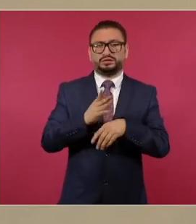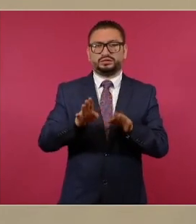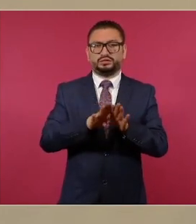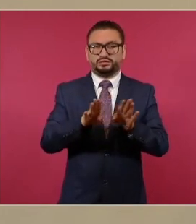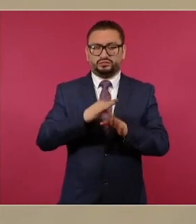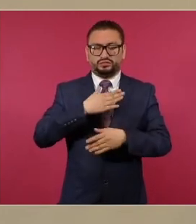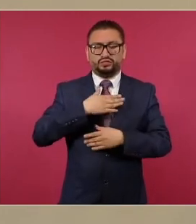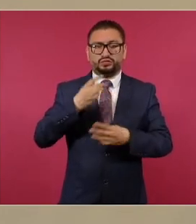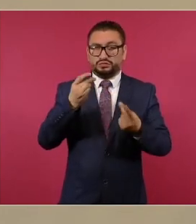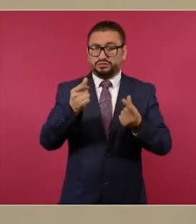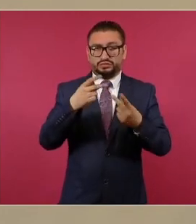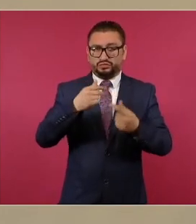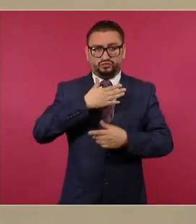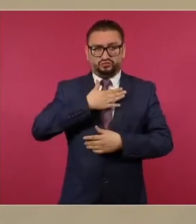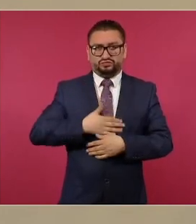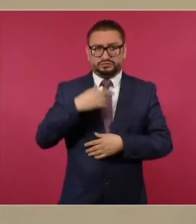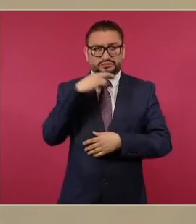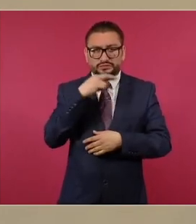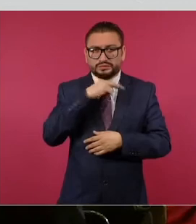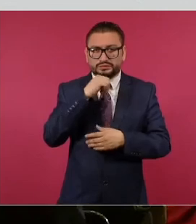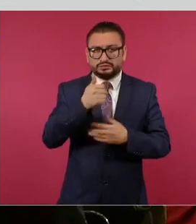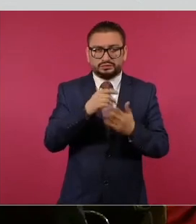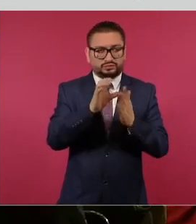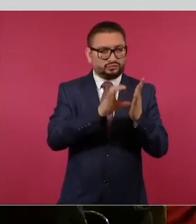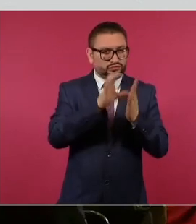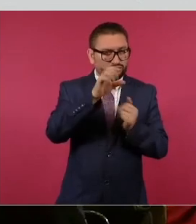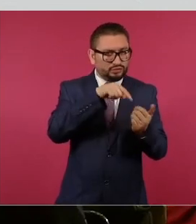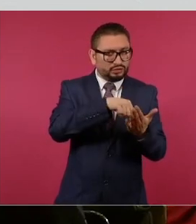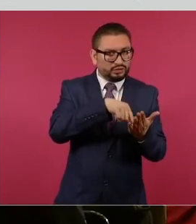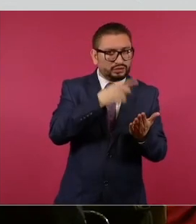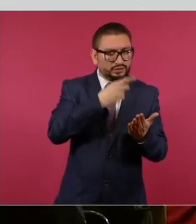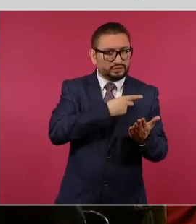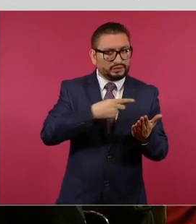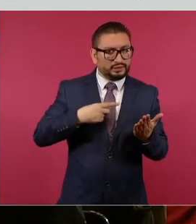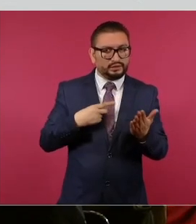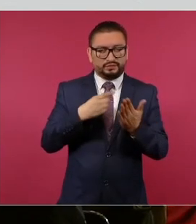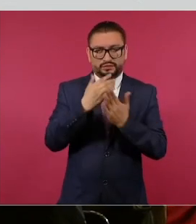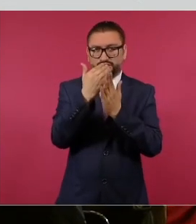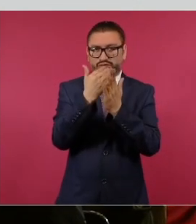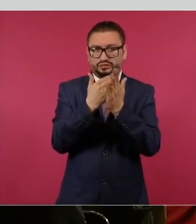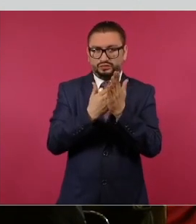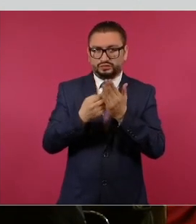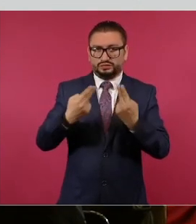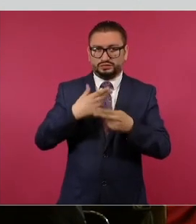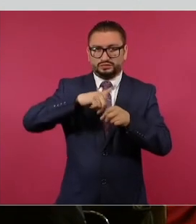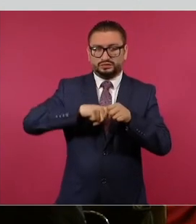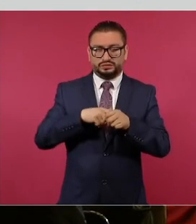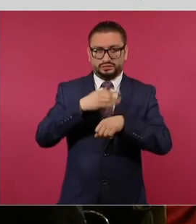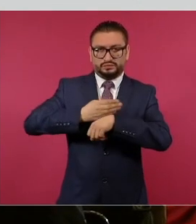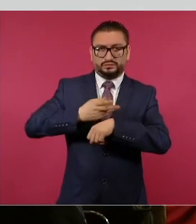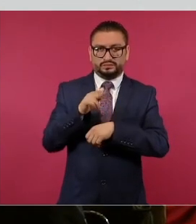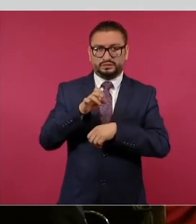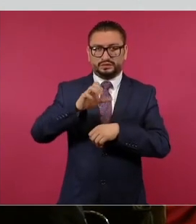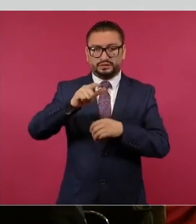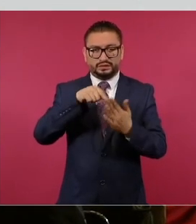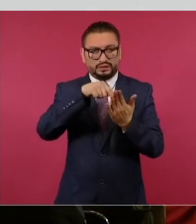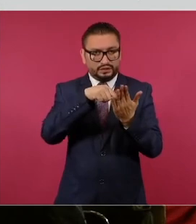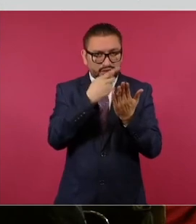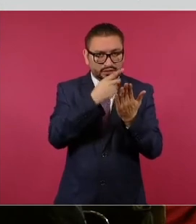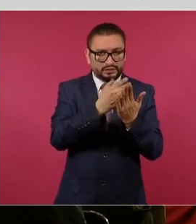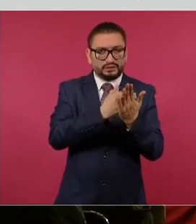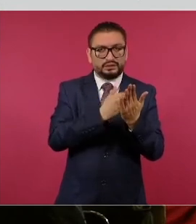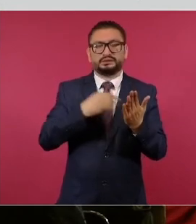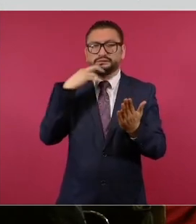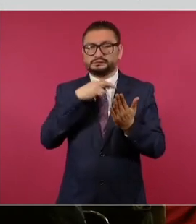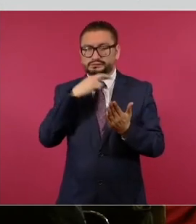justicia expedita, como lo garantiza la Constitución y el Código Nacional de Procedimientos Penales. Casos